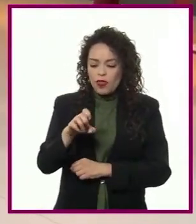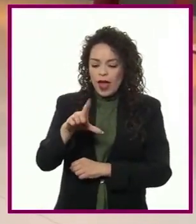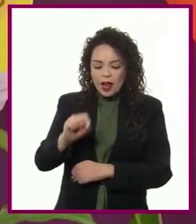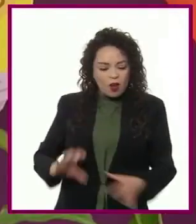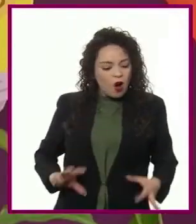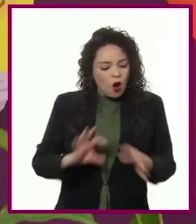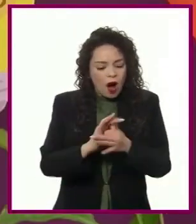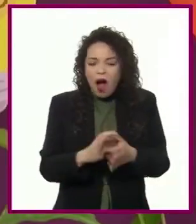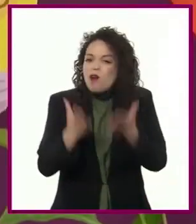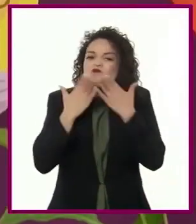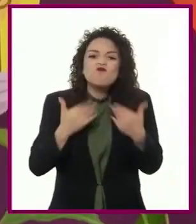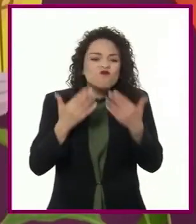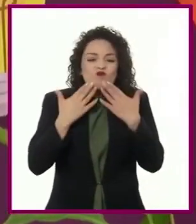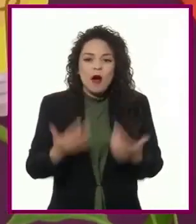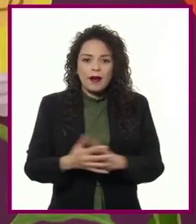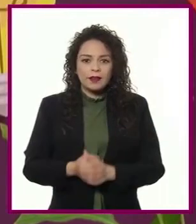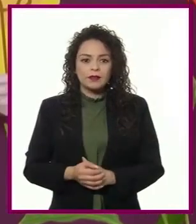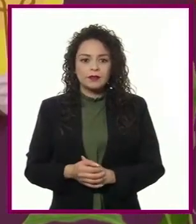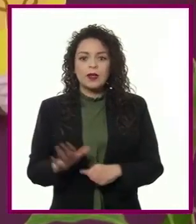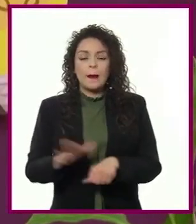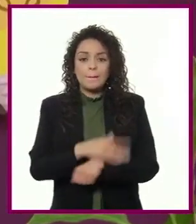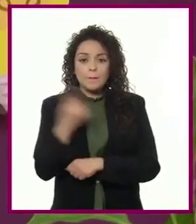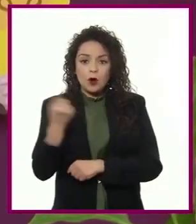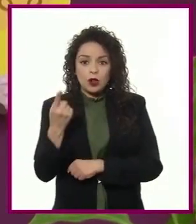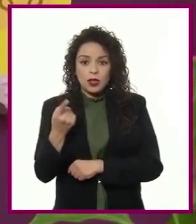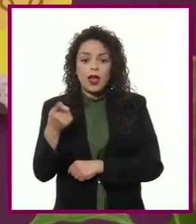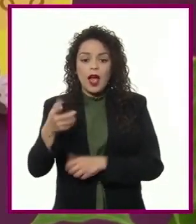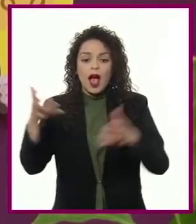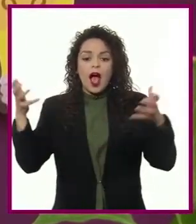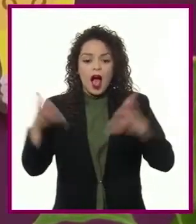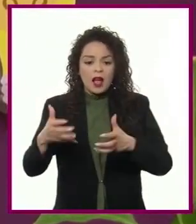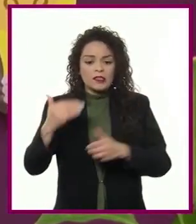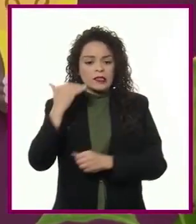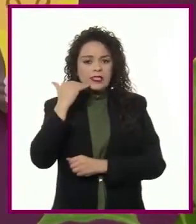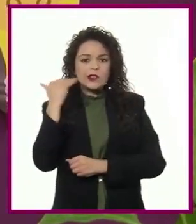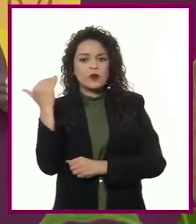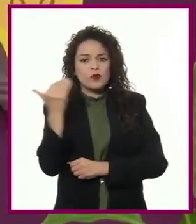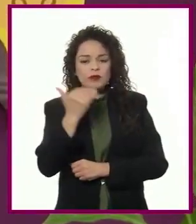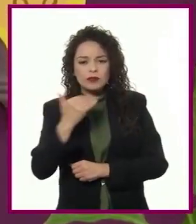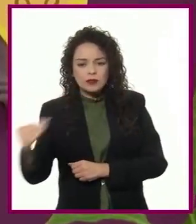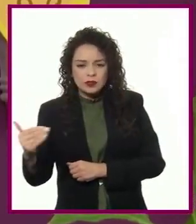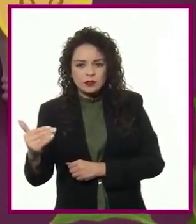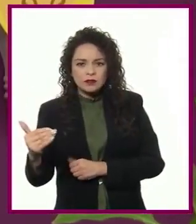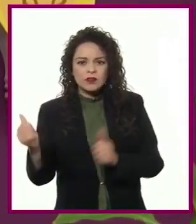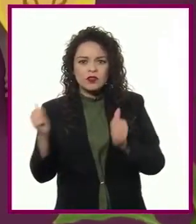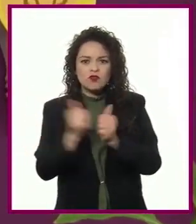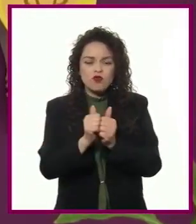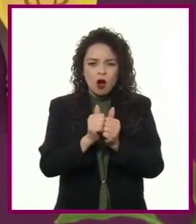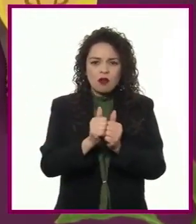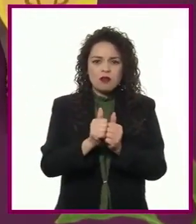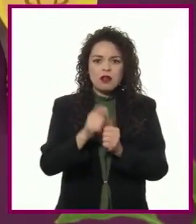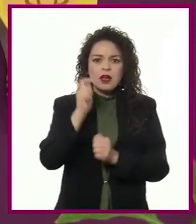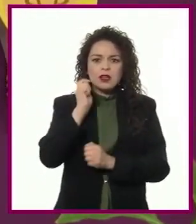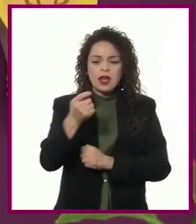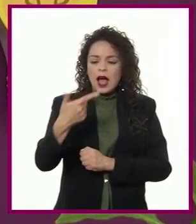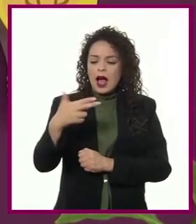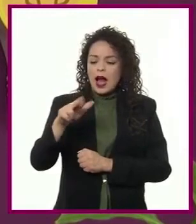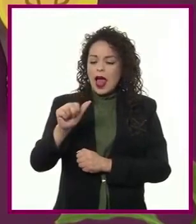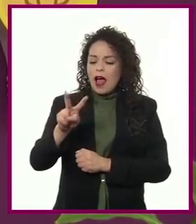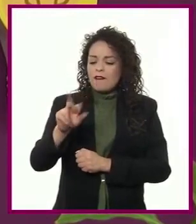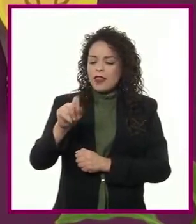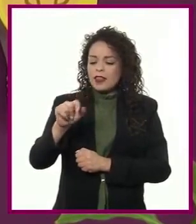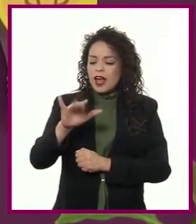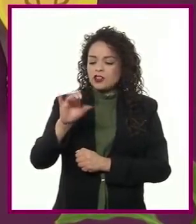modelo, pues son producidas por deformaciones de interacciones gravitacionales con una